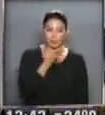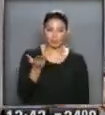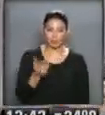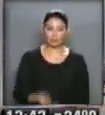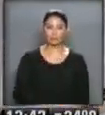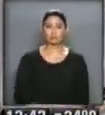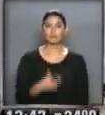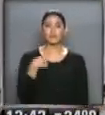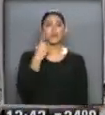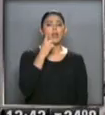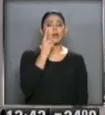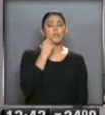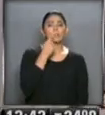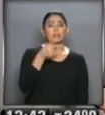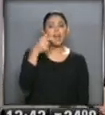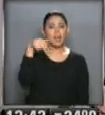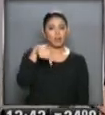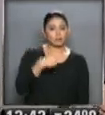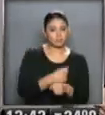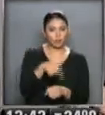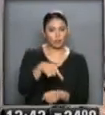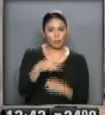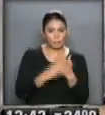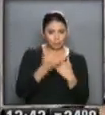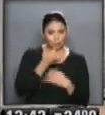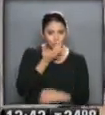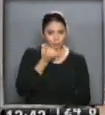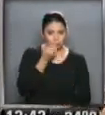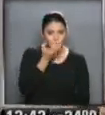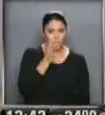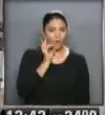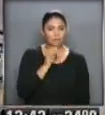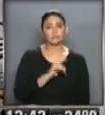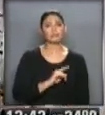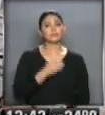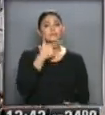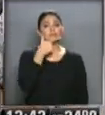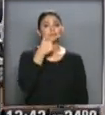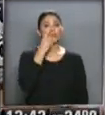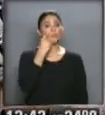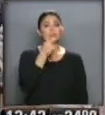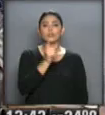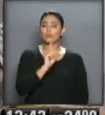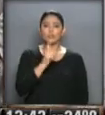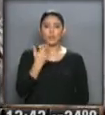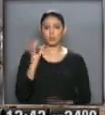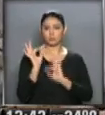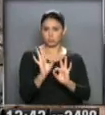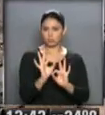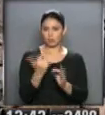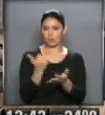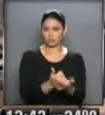hasta ahora, Daniel. No, no, Juan, por eso estamos aguardando. Te decía, el ingreso del ministro fue muy raudo